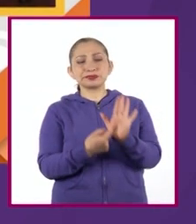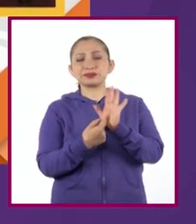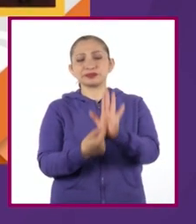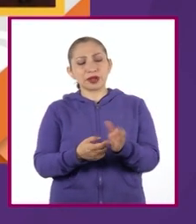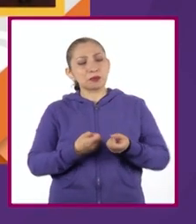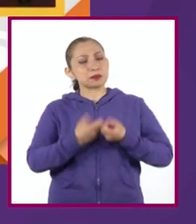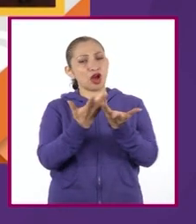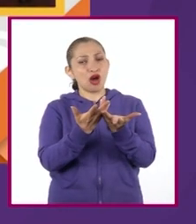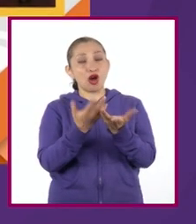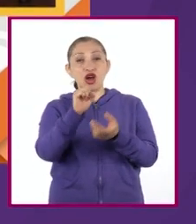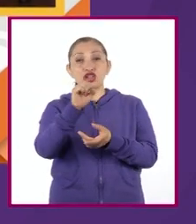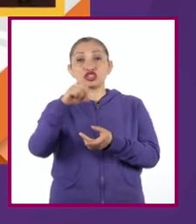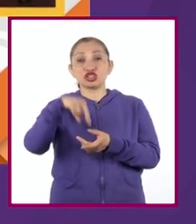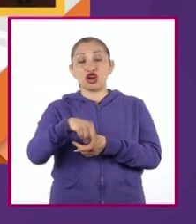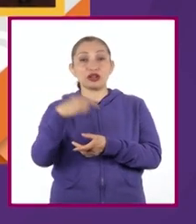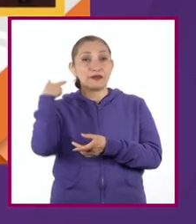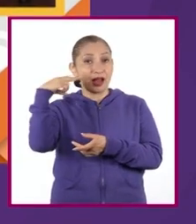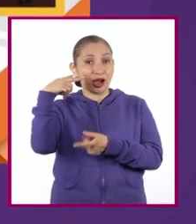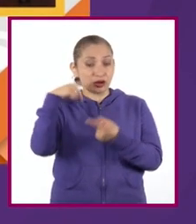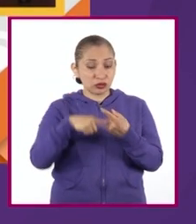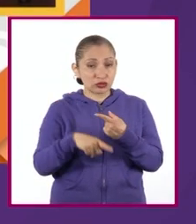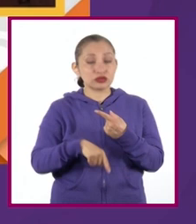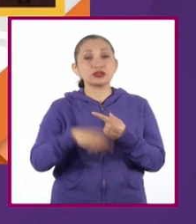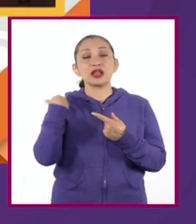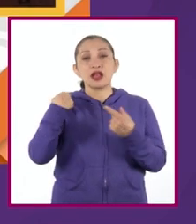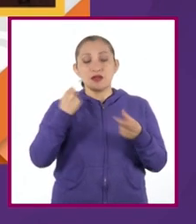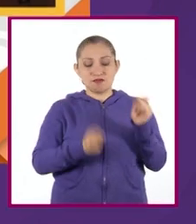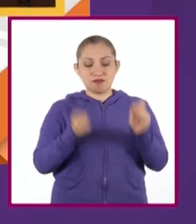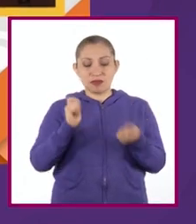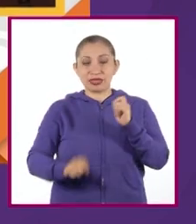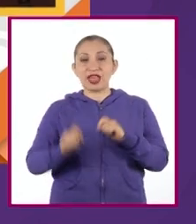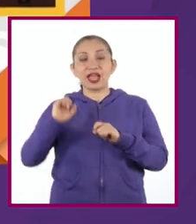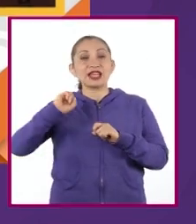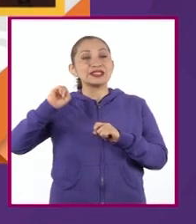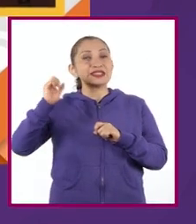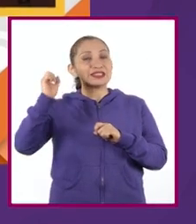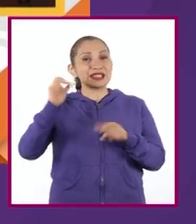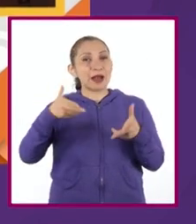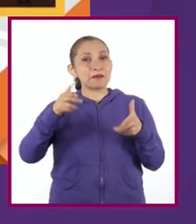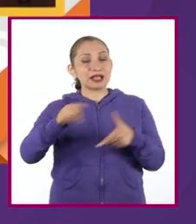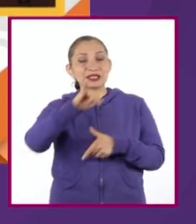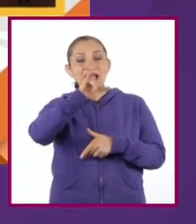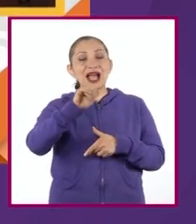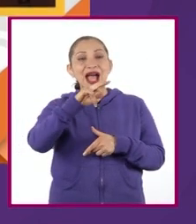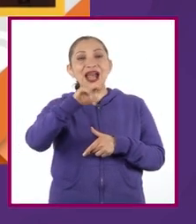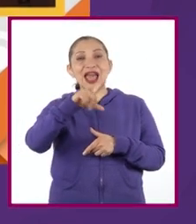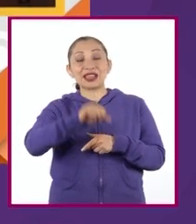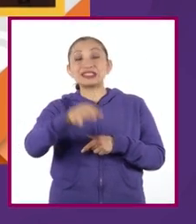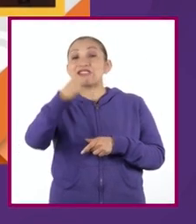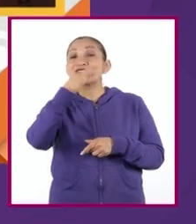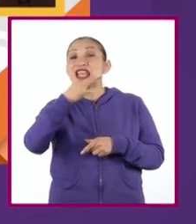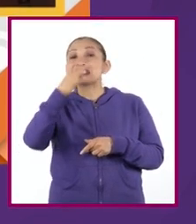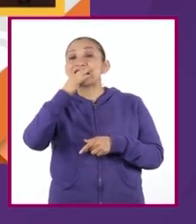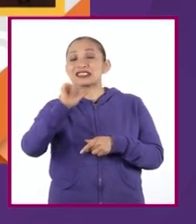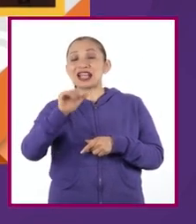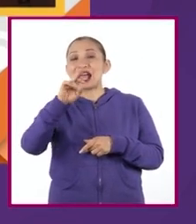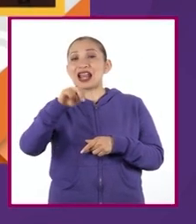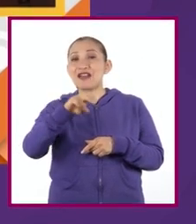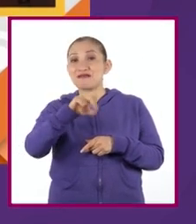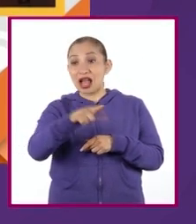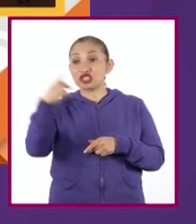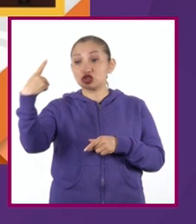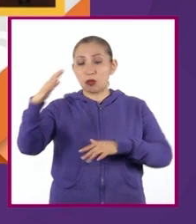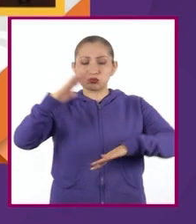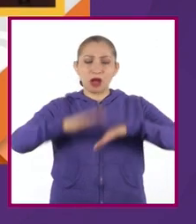manifestaciones como el son jarocho, la marimba chiapaneca, las jaranas y las fiestas de carnaval con